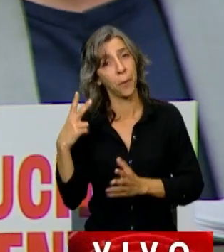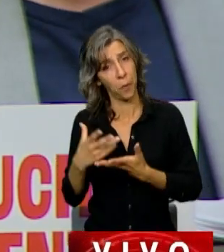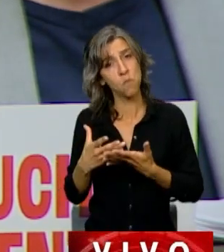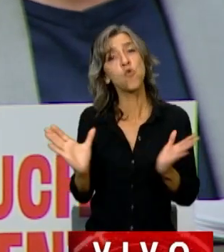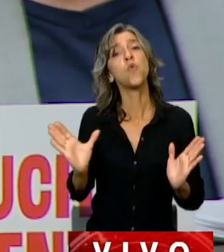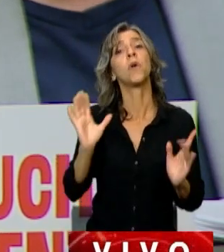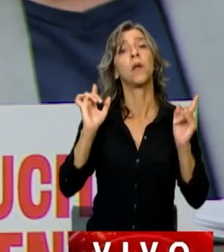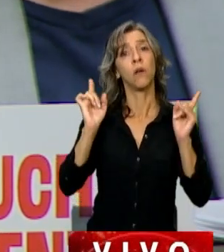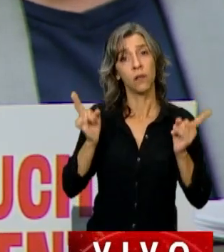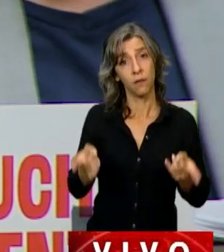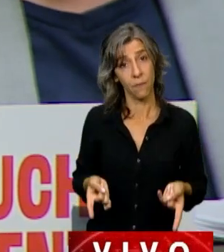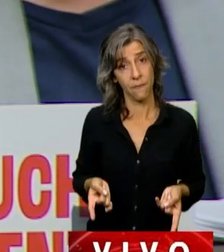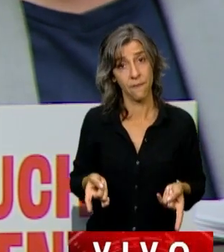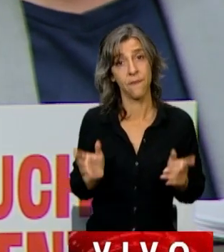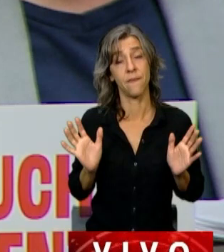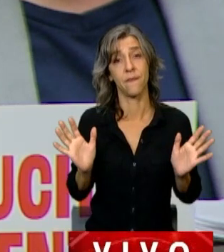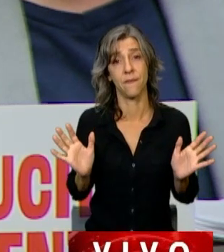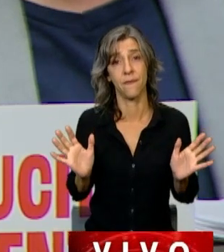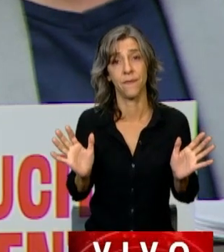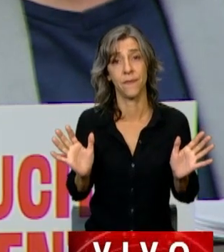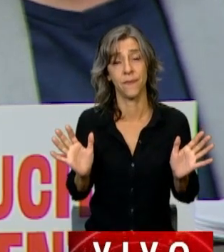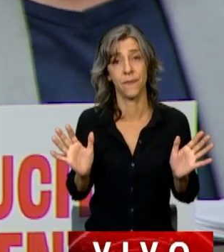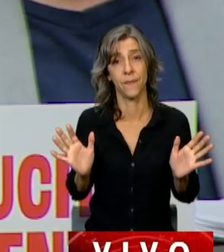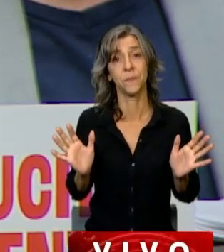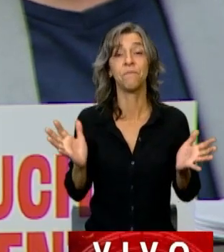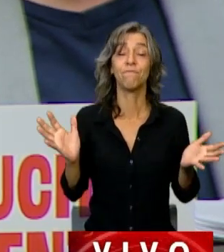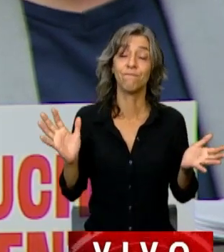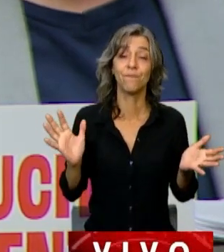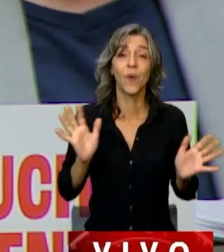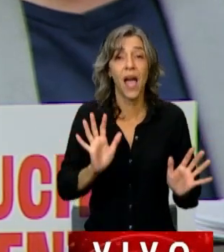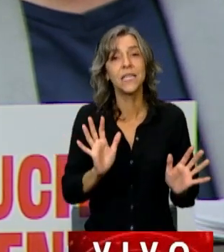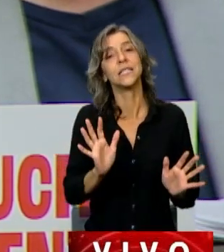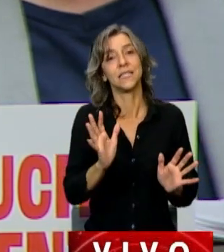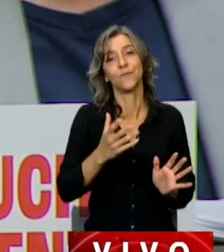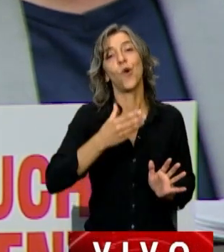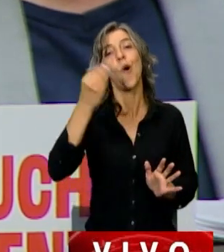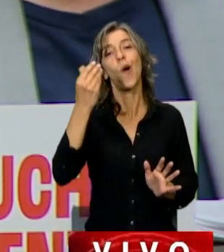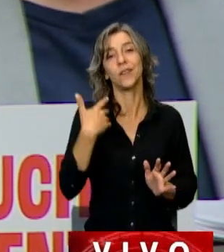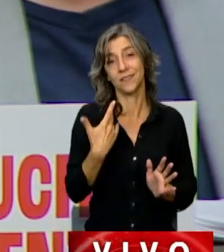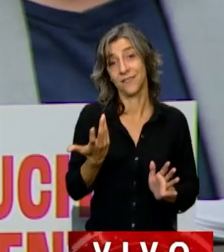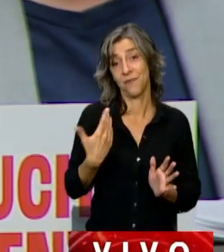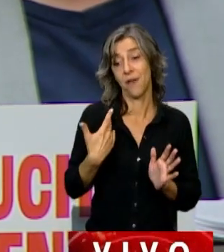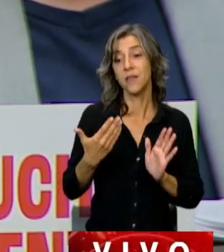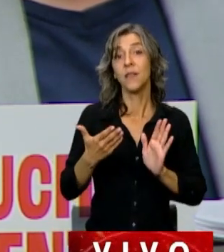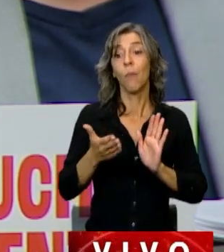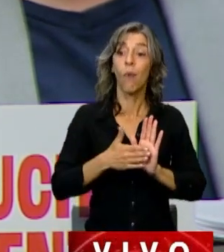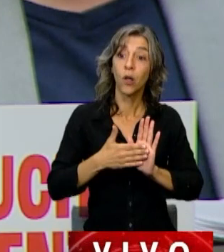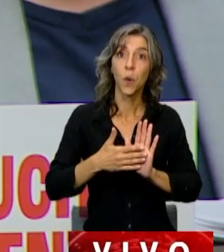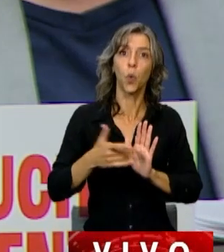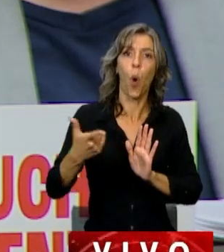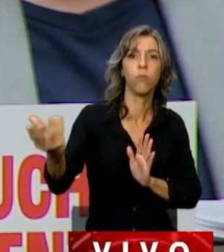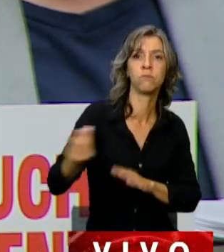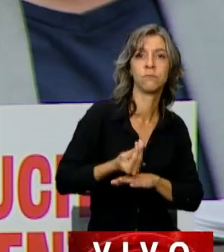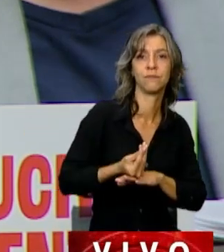porque resulta ser que vale más, digamos que se busca por ese mecanismo eludir